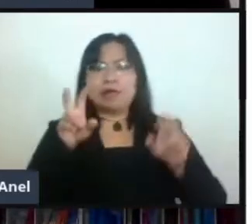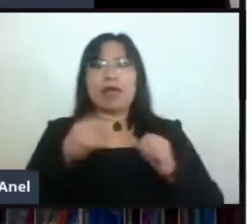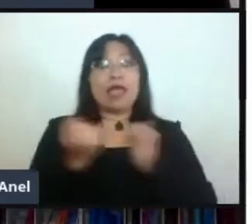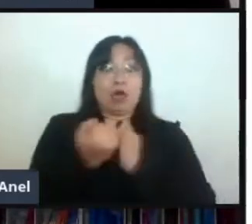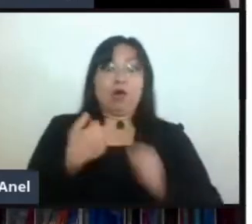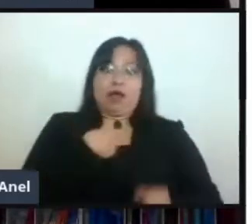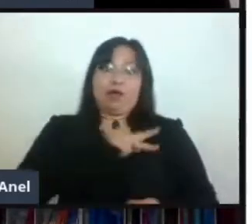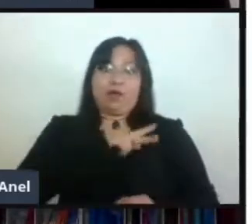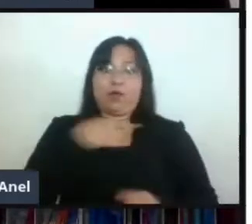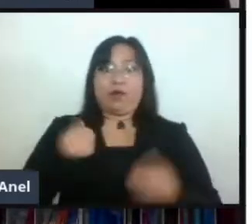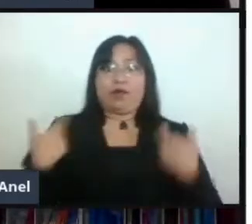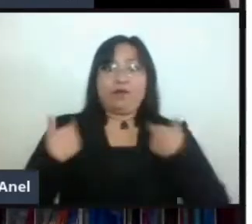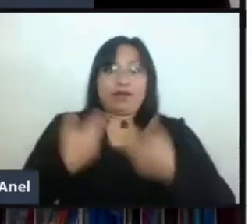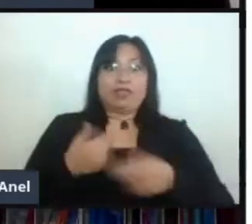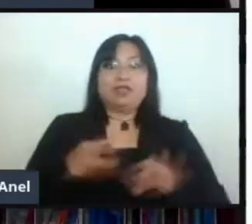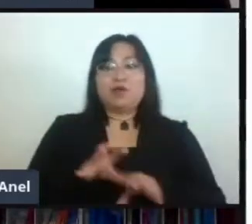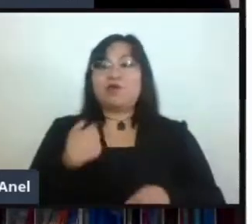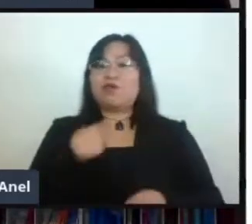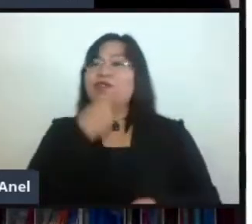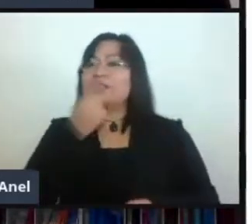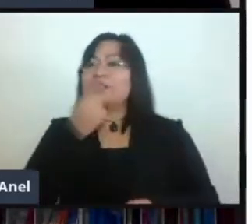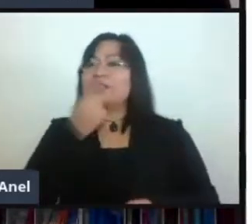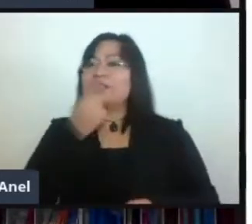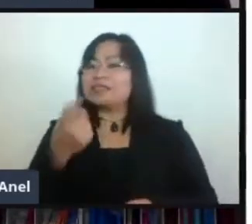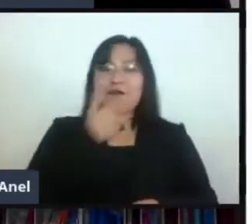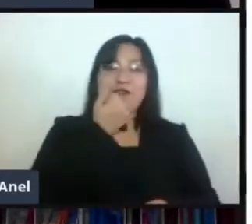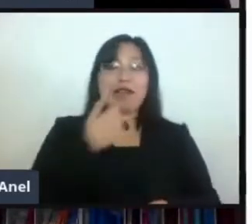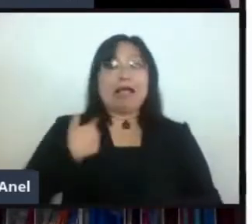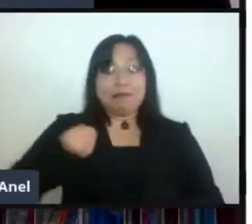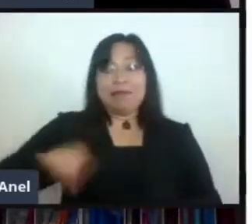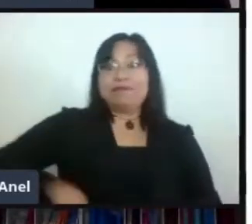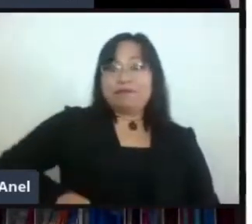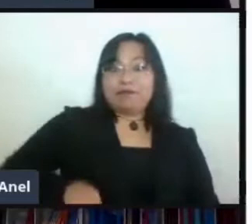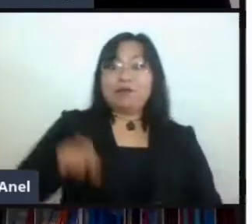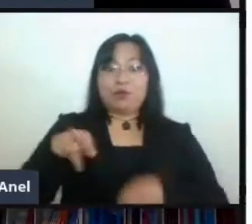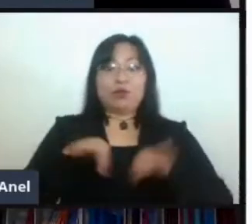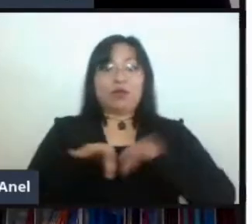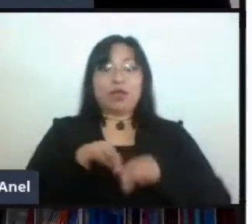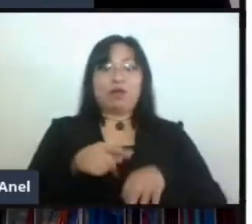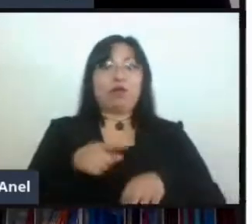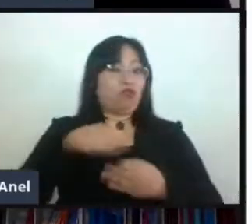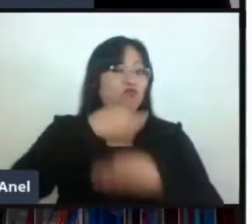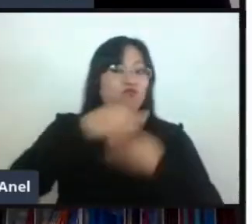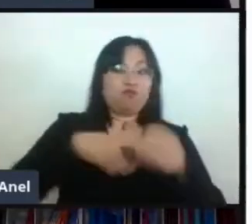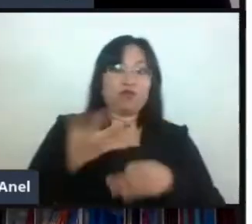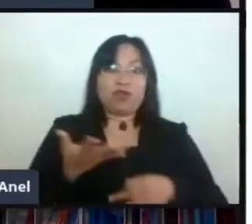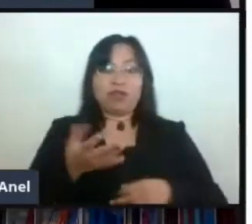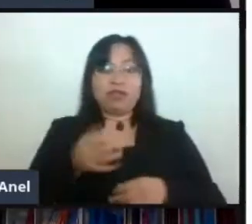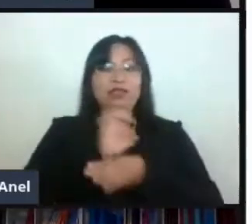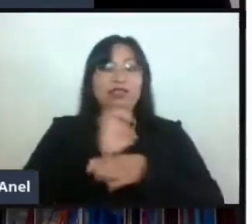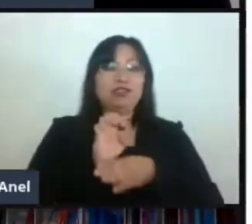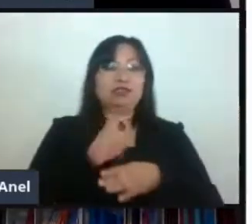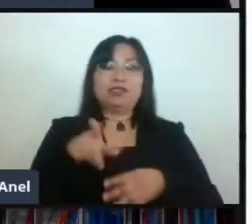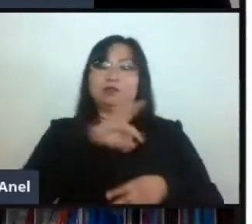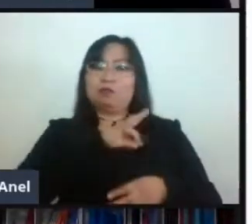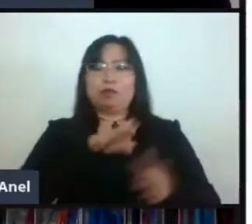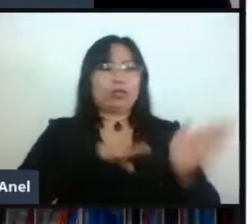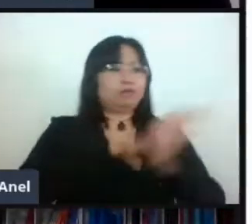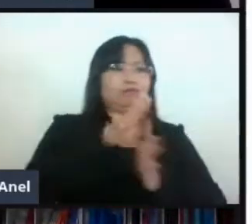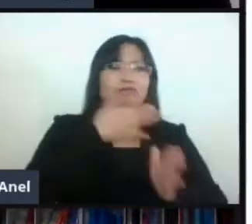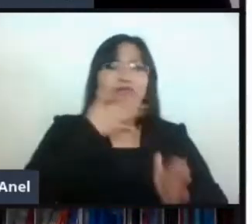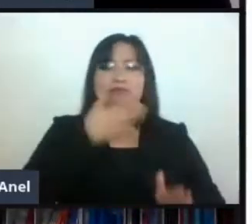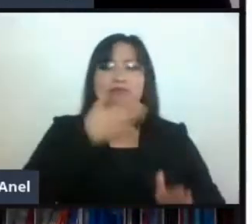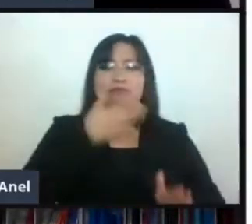no es la cantidad de trabajo que hay que dejar a los alumnos, sino la calidad del trabajo que